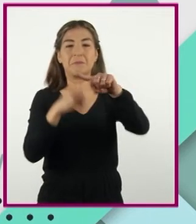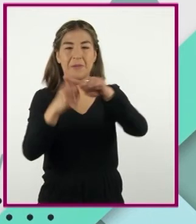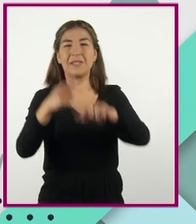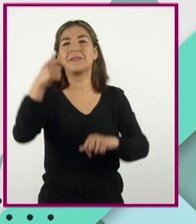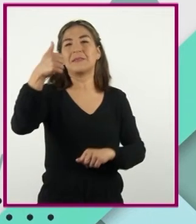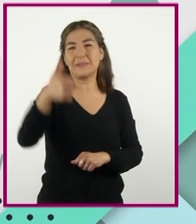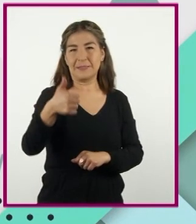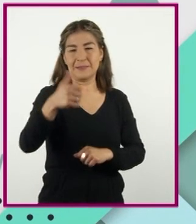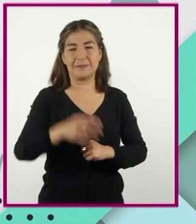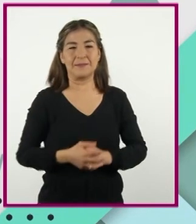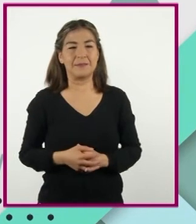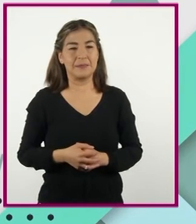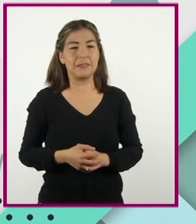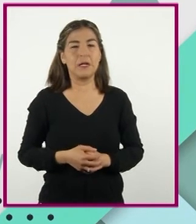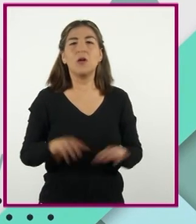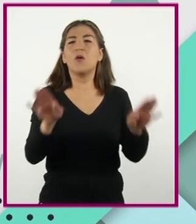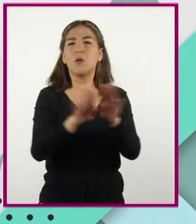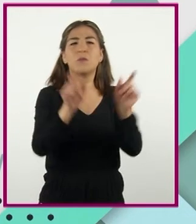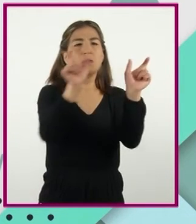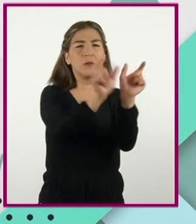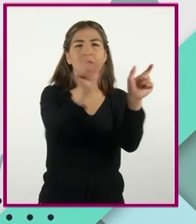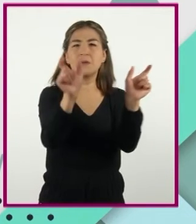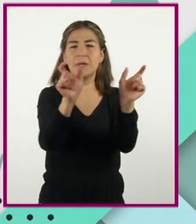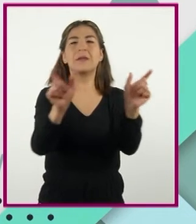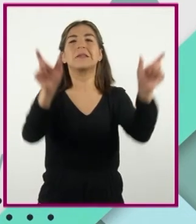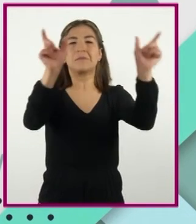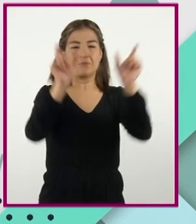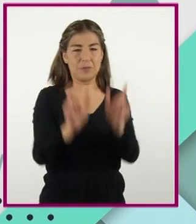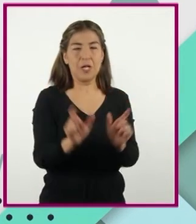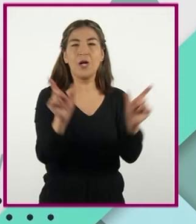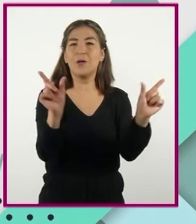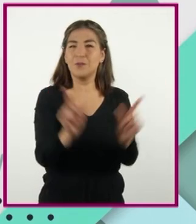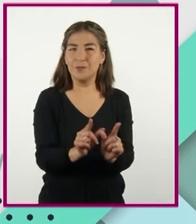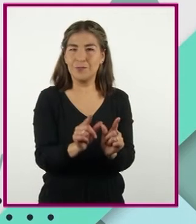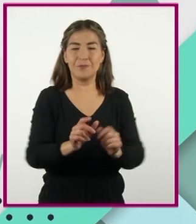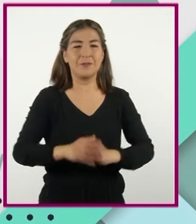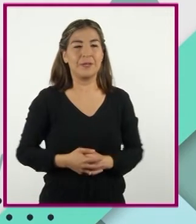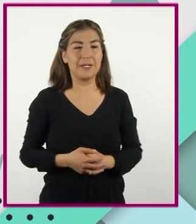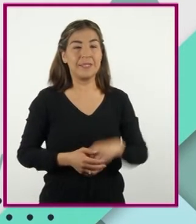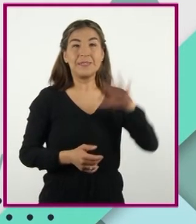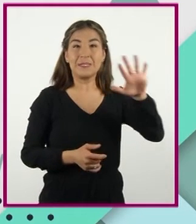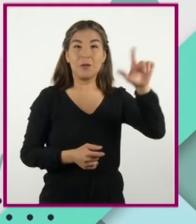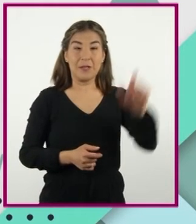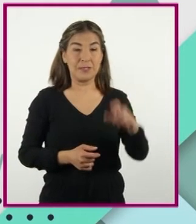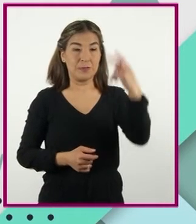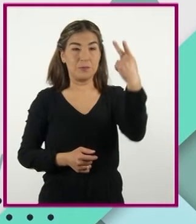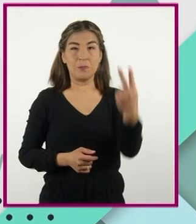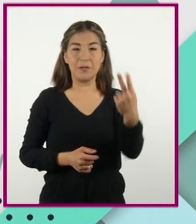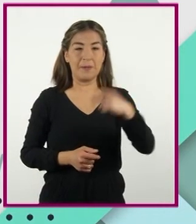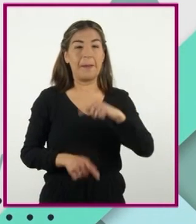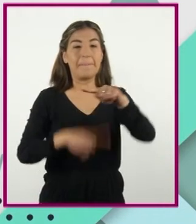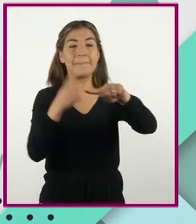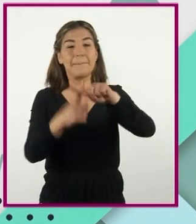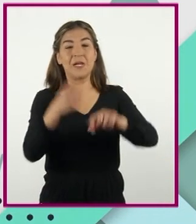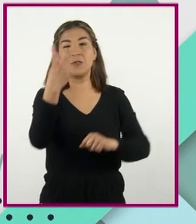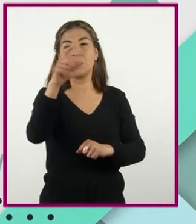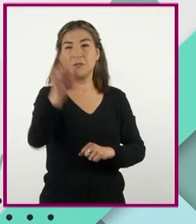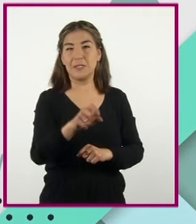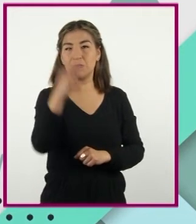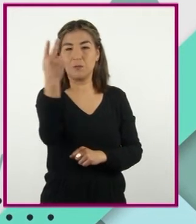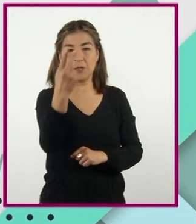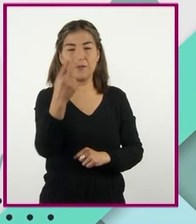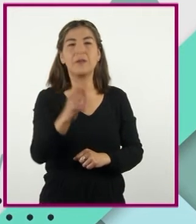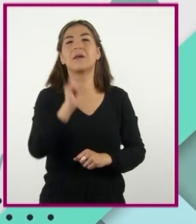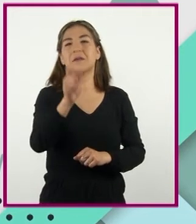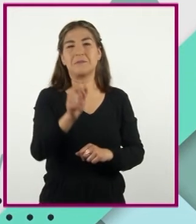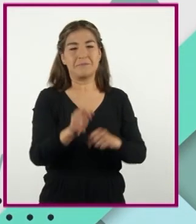6. Se identifican y reducen los términos semejantes. 5x al cuadrado más 2x al cuadrado es